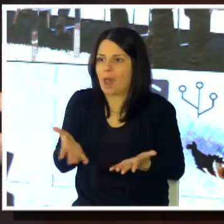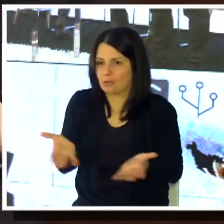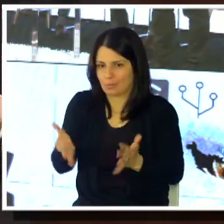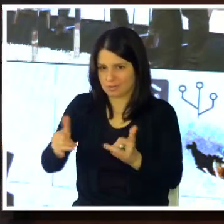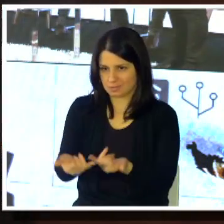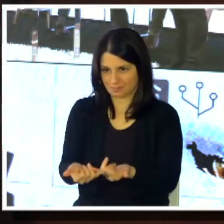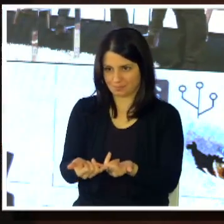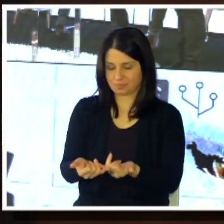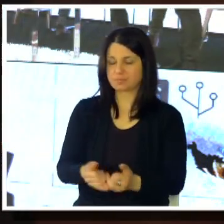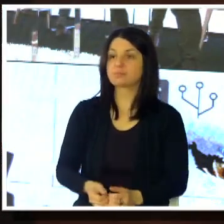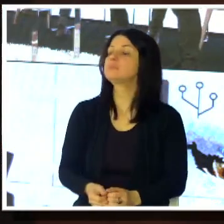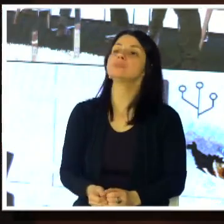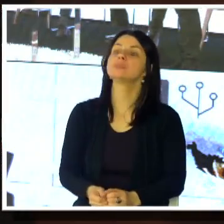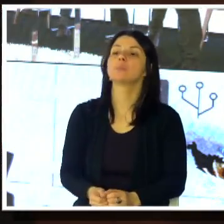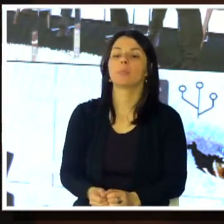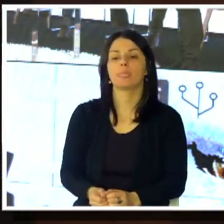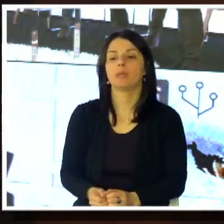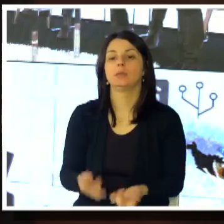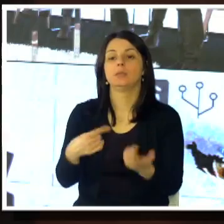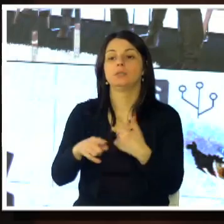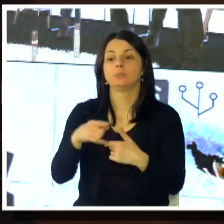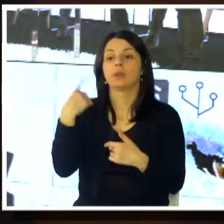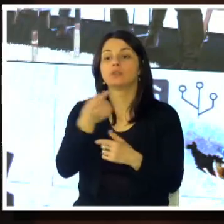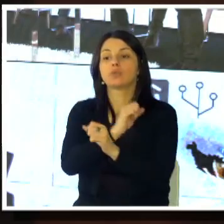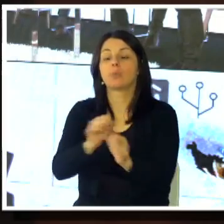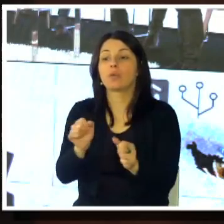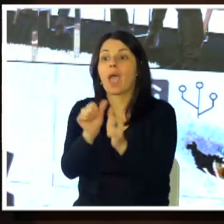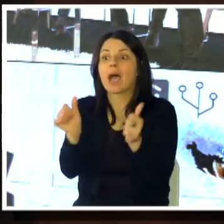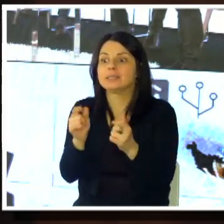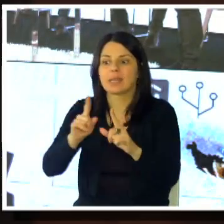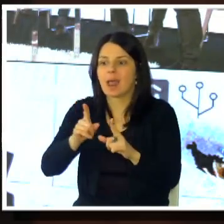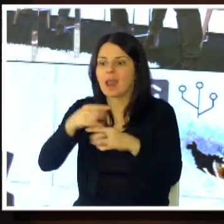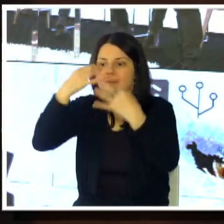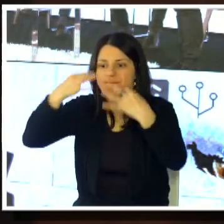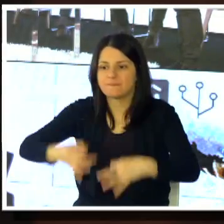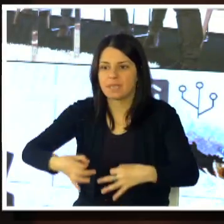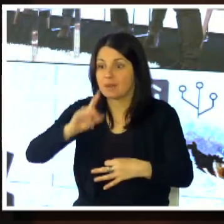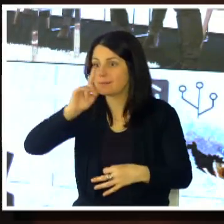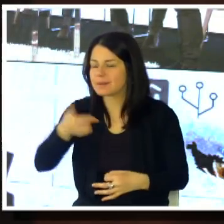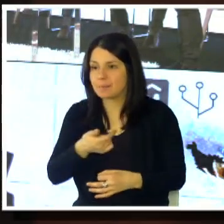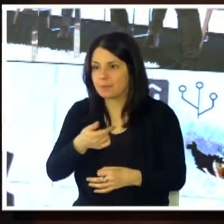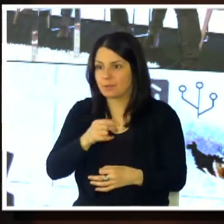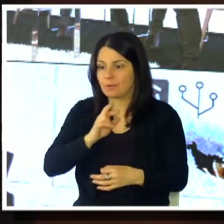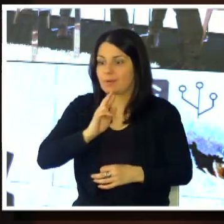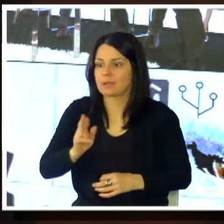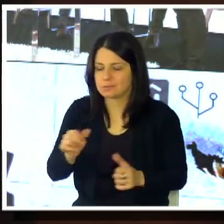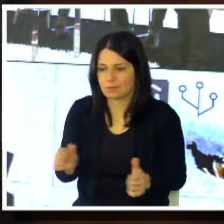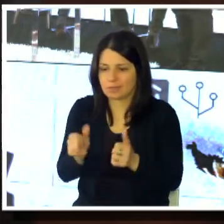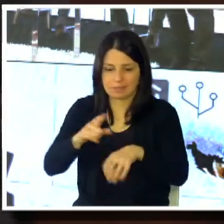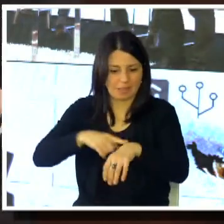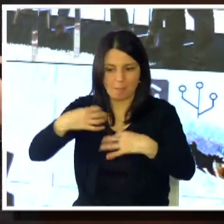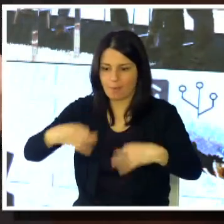¿tá? Entonces, para nosotros poder reaccionar de una manera correcta y con rapidez y en tiempo